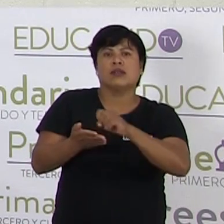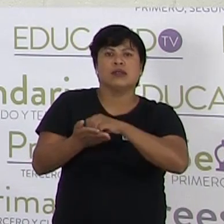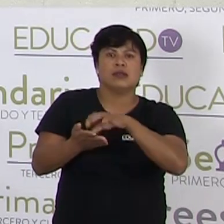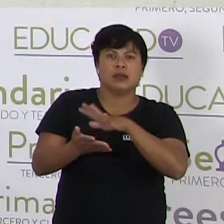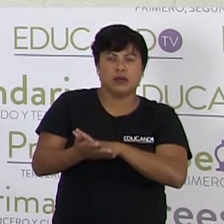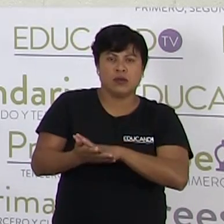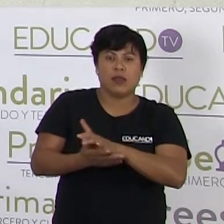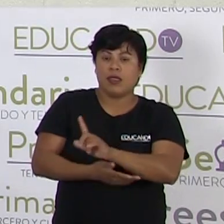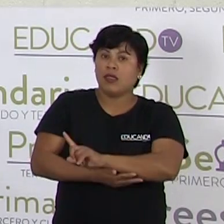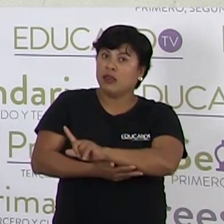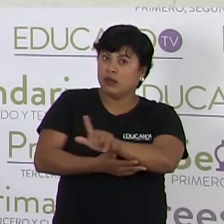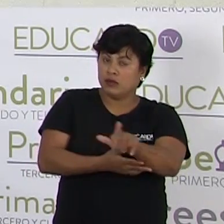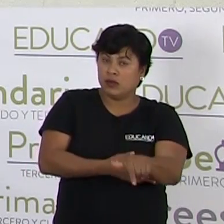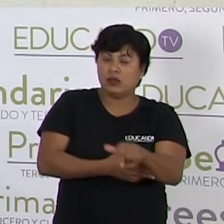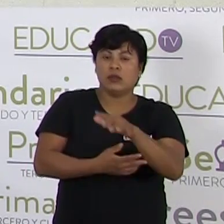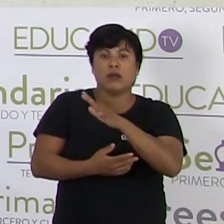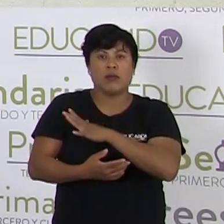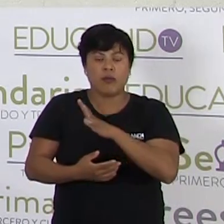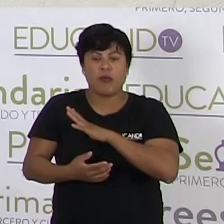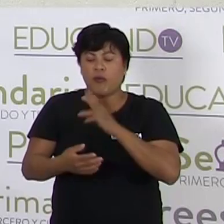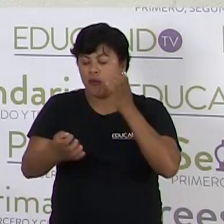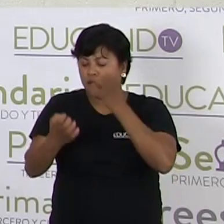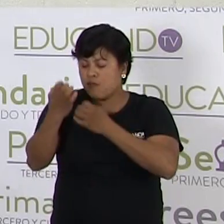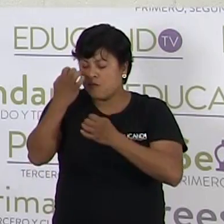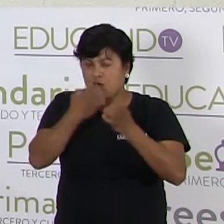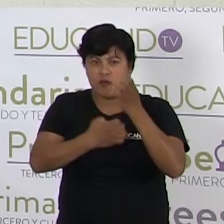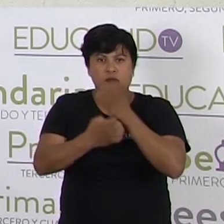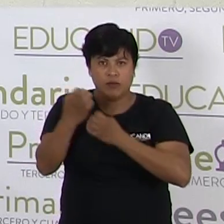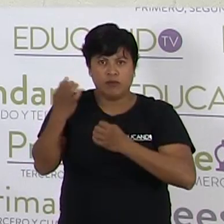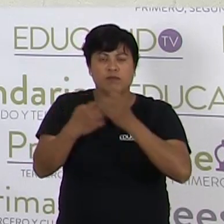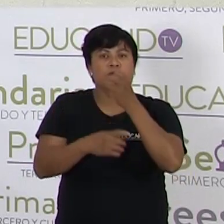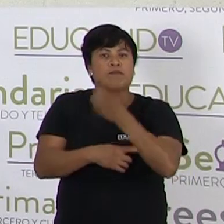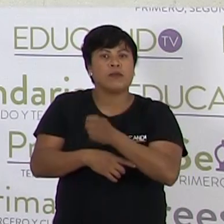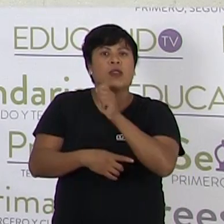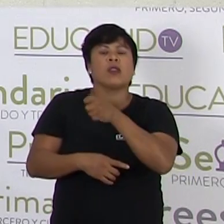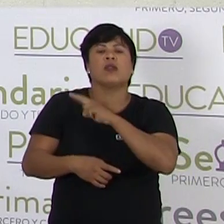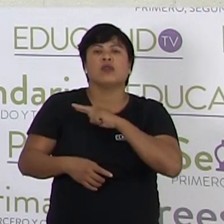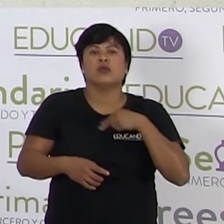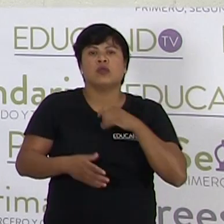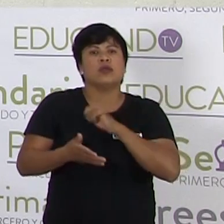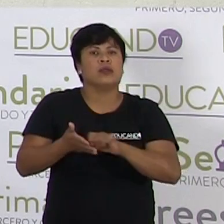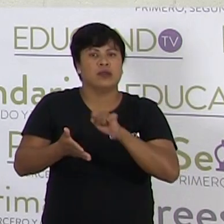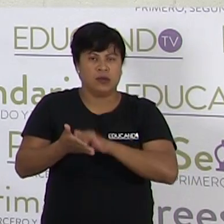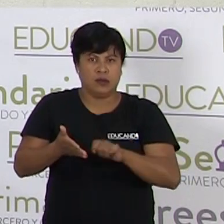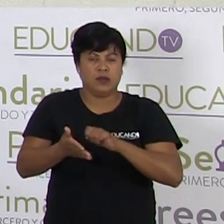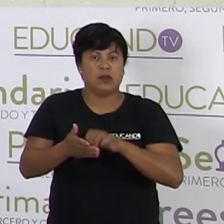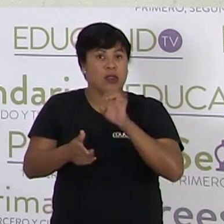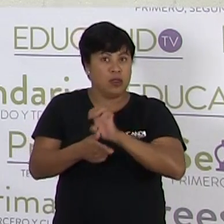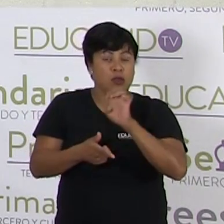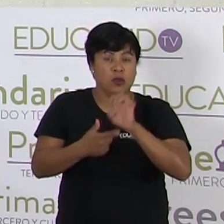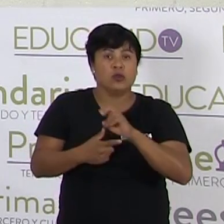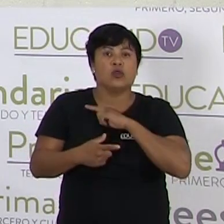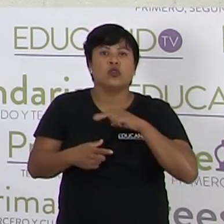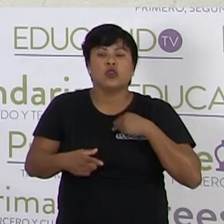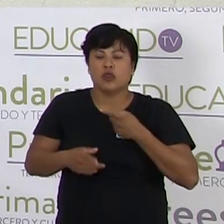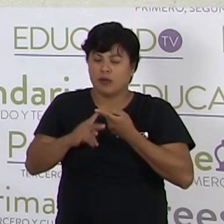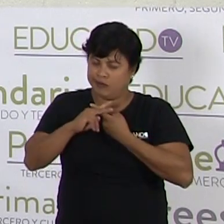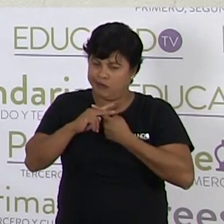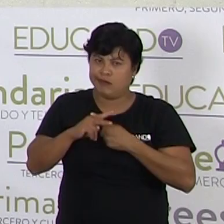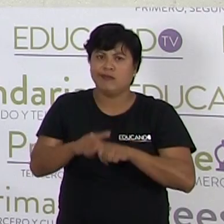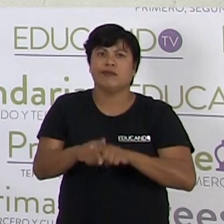y poco después viene la revisión de lo que escribimos. Entonces vamos a